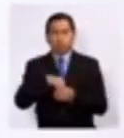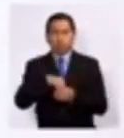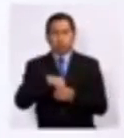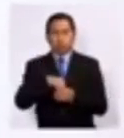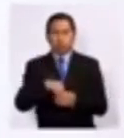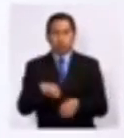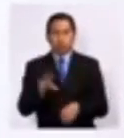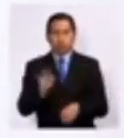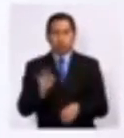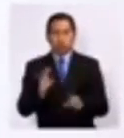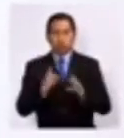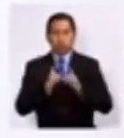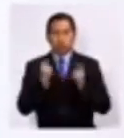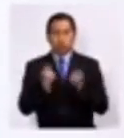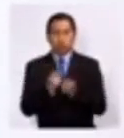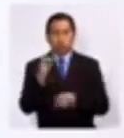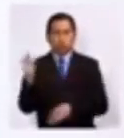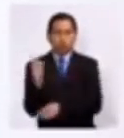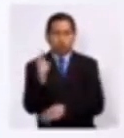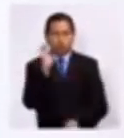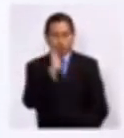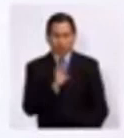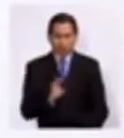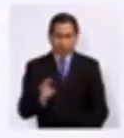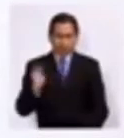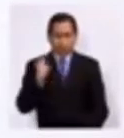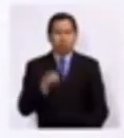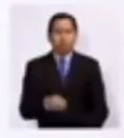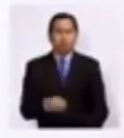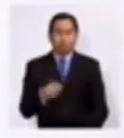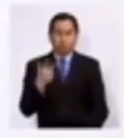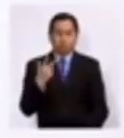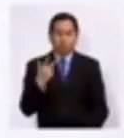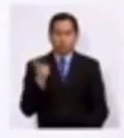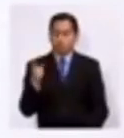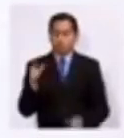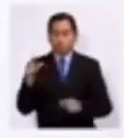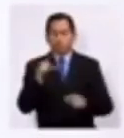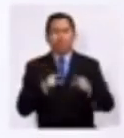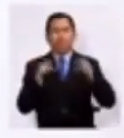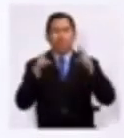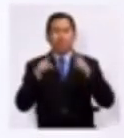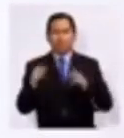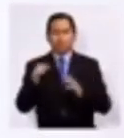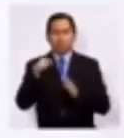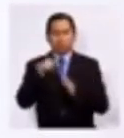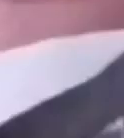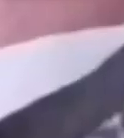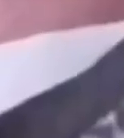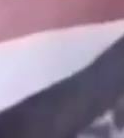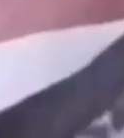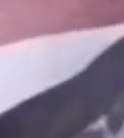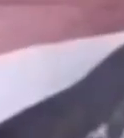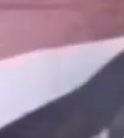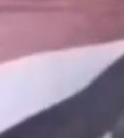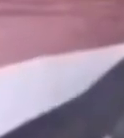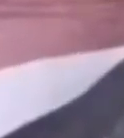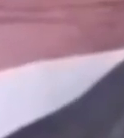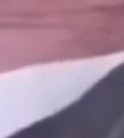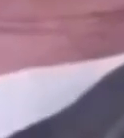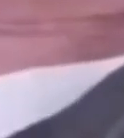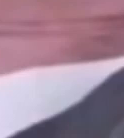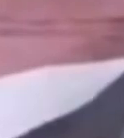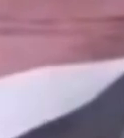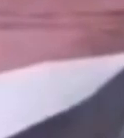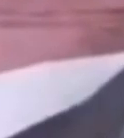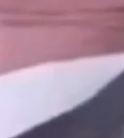los nueve departamentos del país tres de ellos son laboratorios de psr los equipos entregados